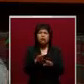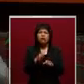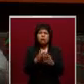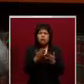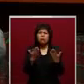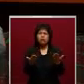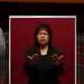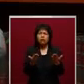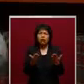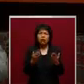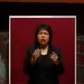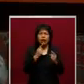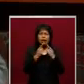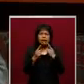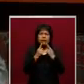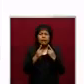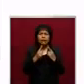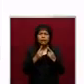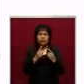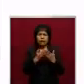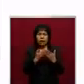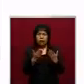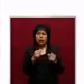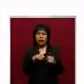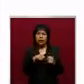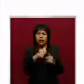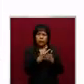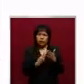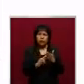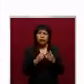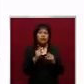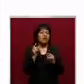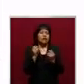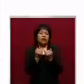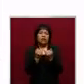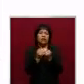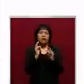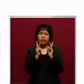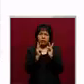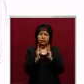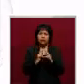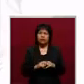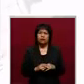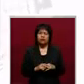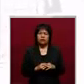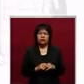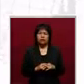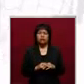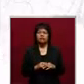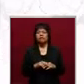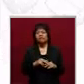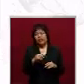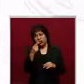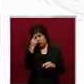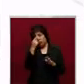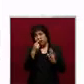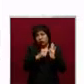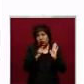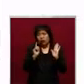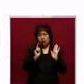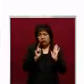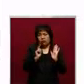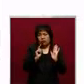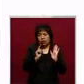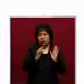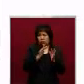lo que vamos a estar dialogando estos minutos del programa que me parecen claves, ¿sí? Me parece que la